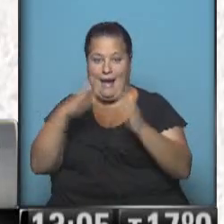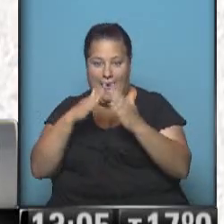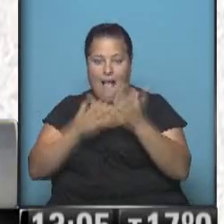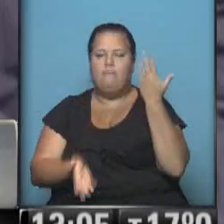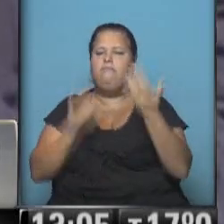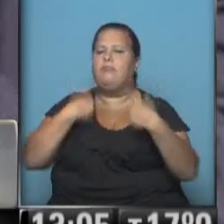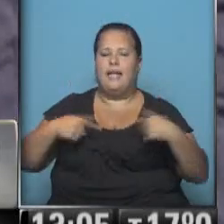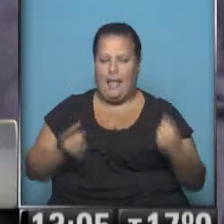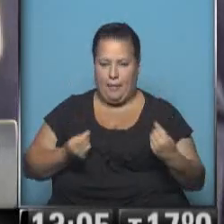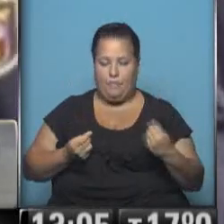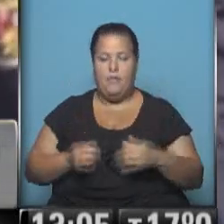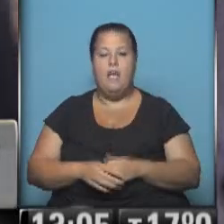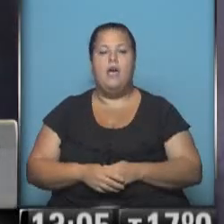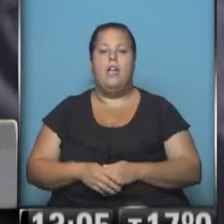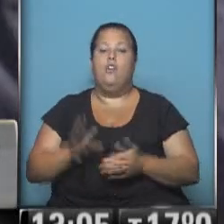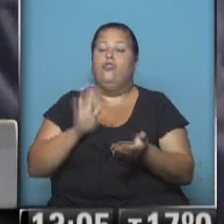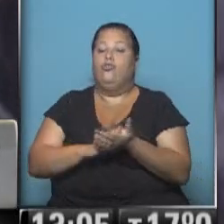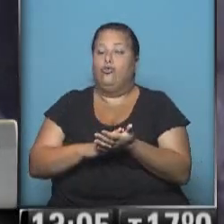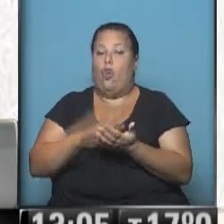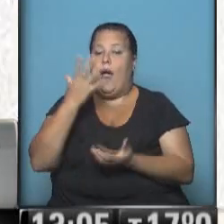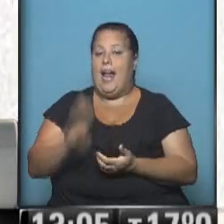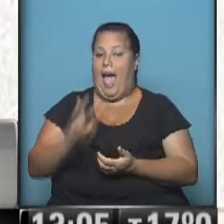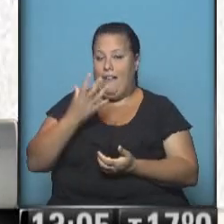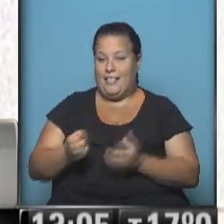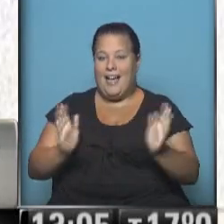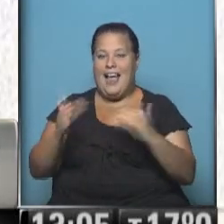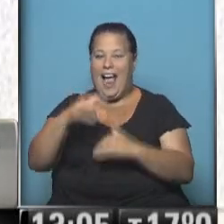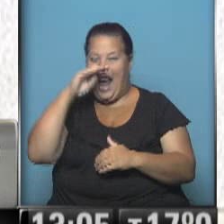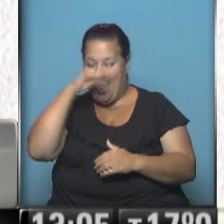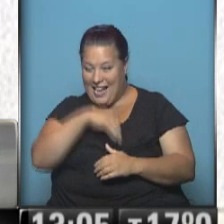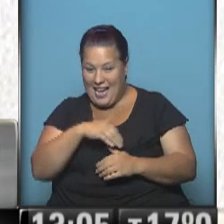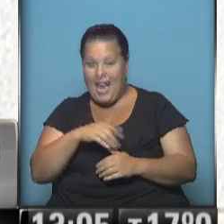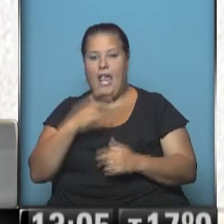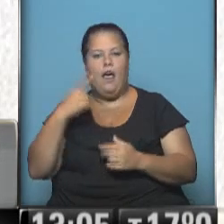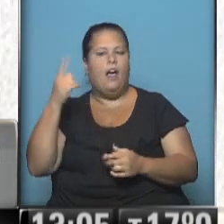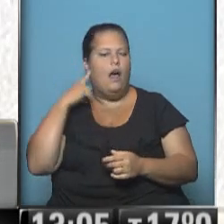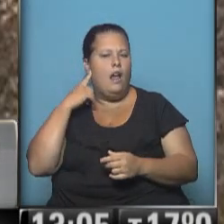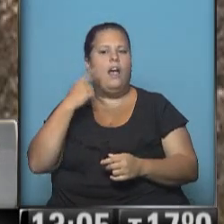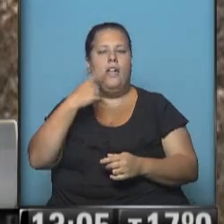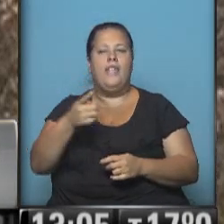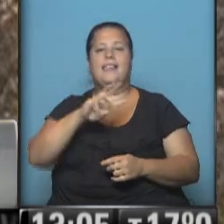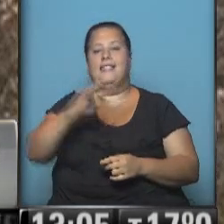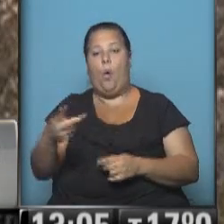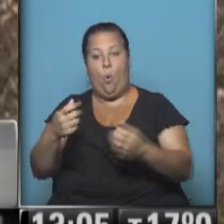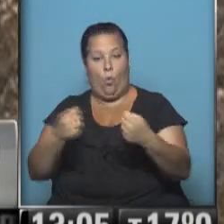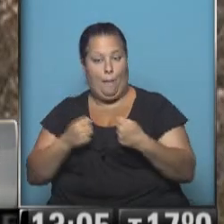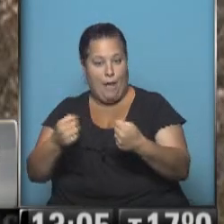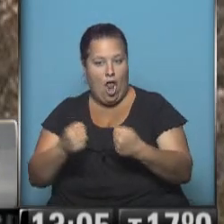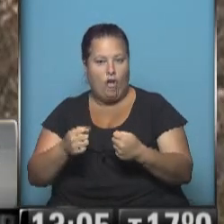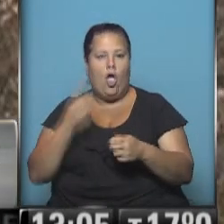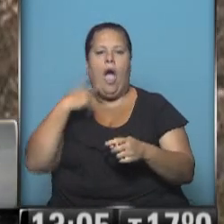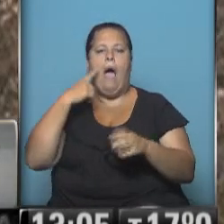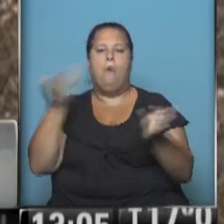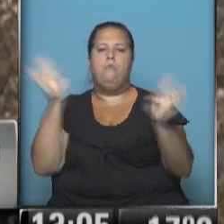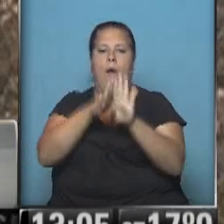allanó. De acuerdo a las grabaciones obtenidas de las cajas negras, así se permite constatar que el copiloto trabó la